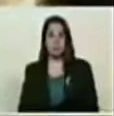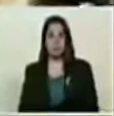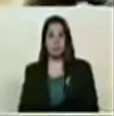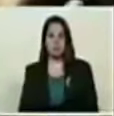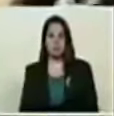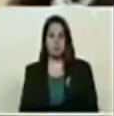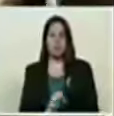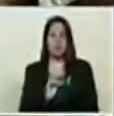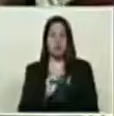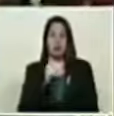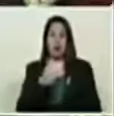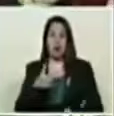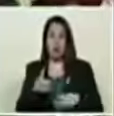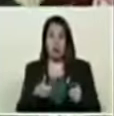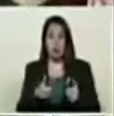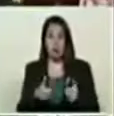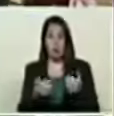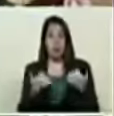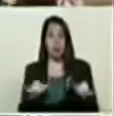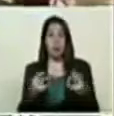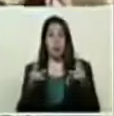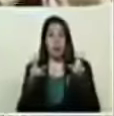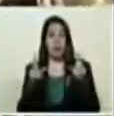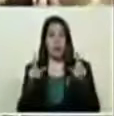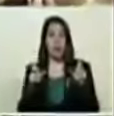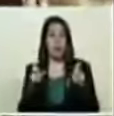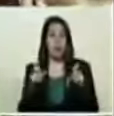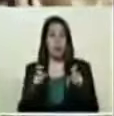que está empezando una nueva etapa de la revolución.